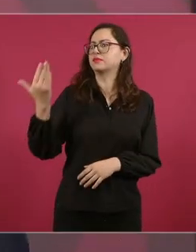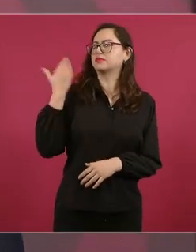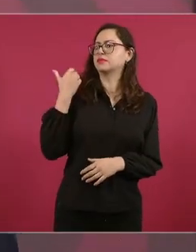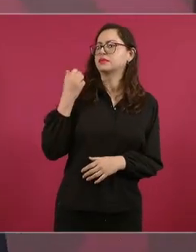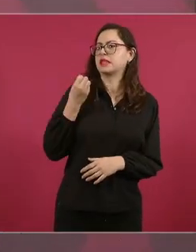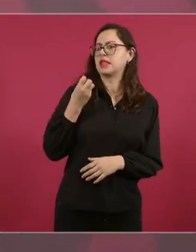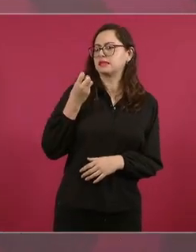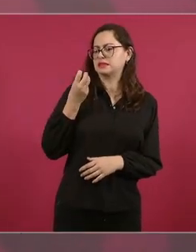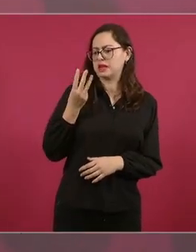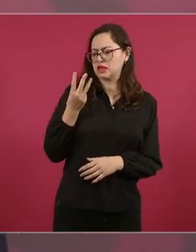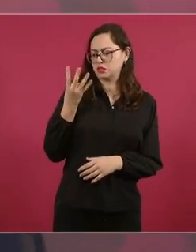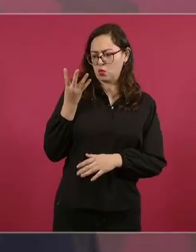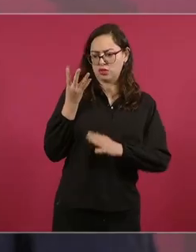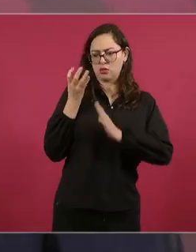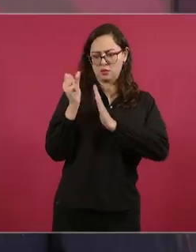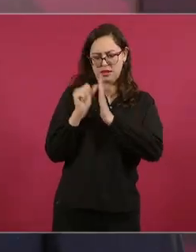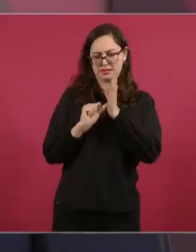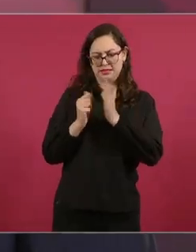confirmé,